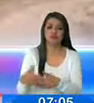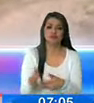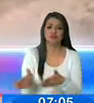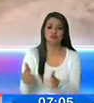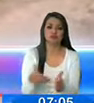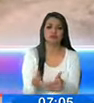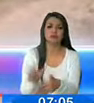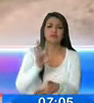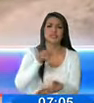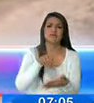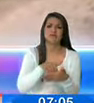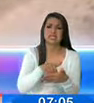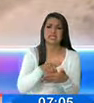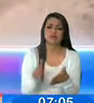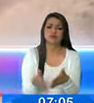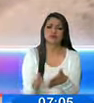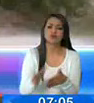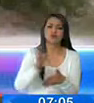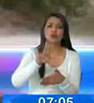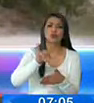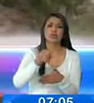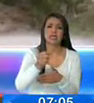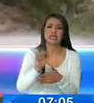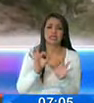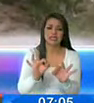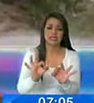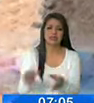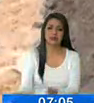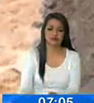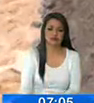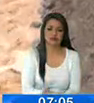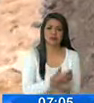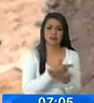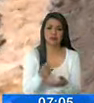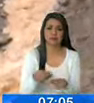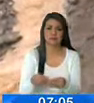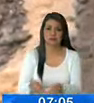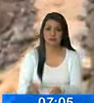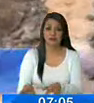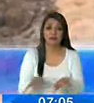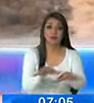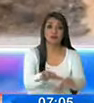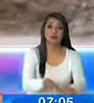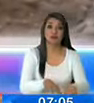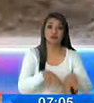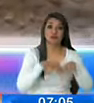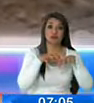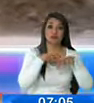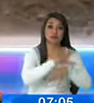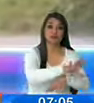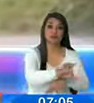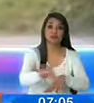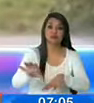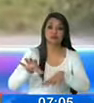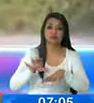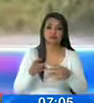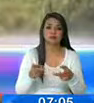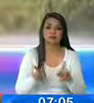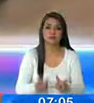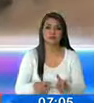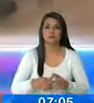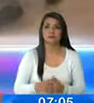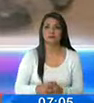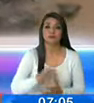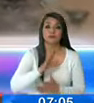2.000 a 3.000 truchas ya listas, ya estaban ya para salir. En cuanto a potreros, un cuarto de hectárea aquí de pasto miel. En su